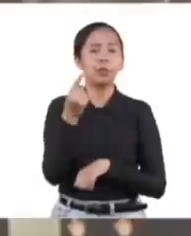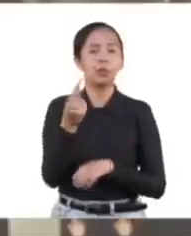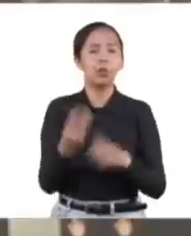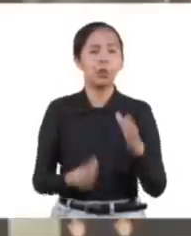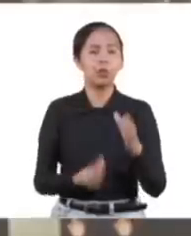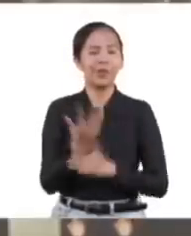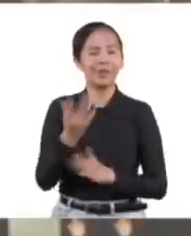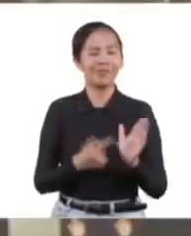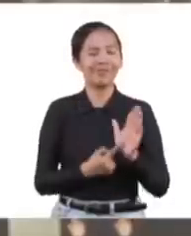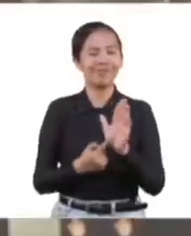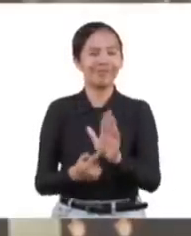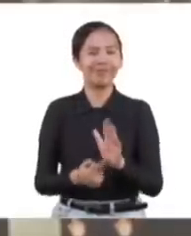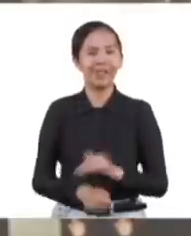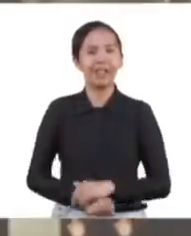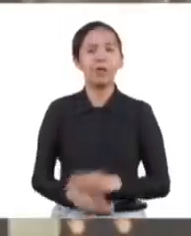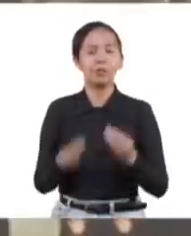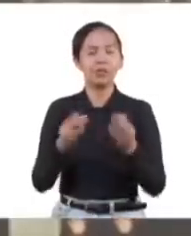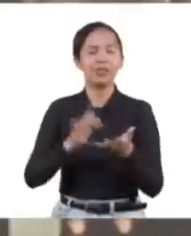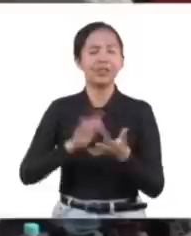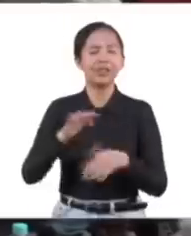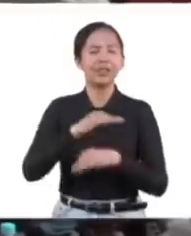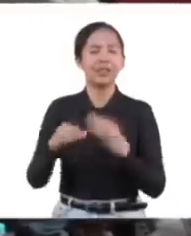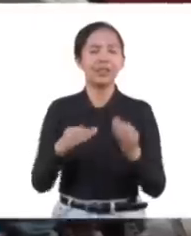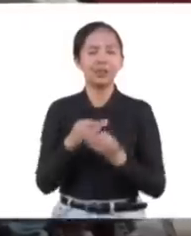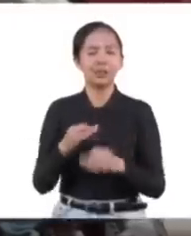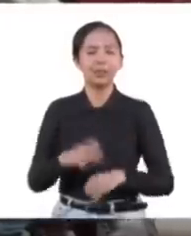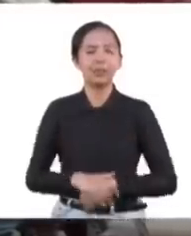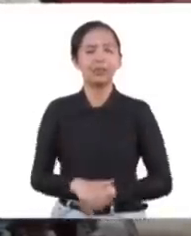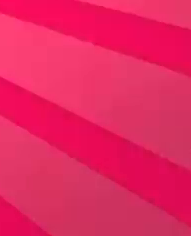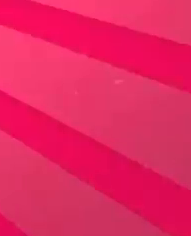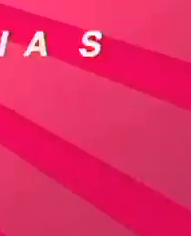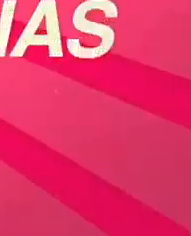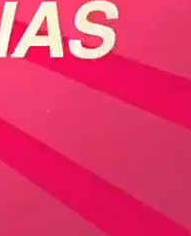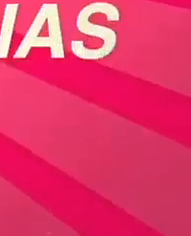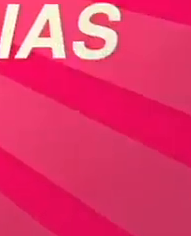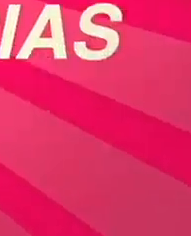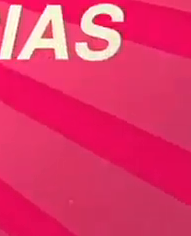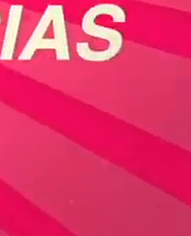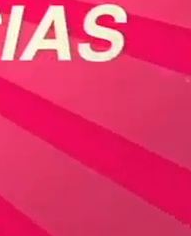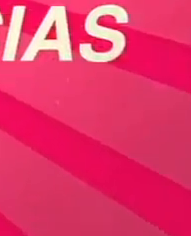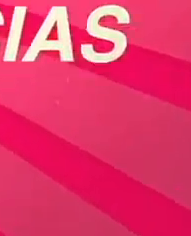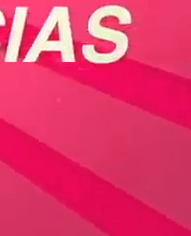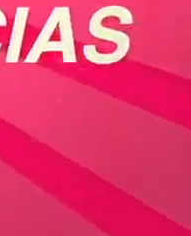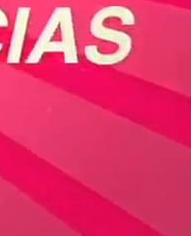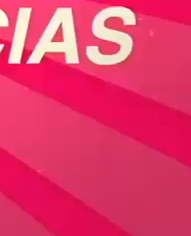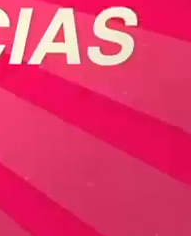del metro. Muchas gracias a todos y a todas. Agradecemos el...